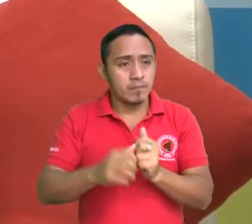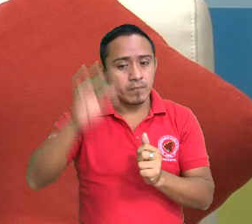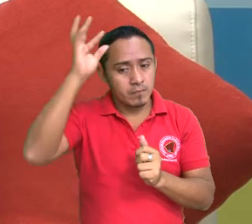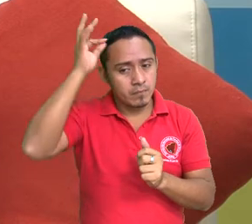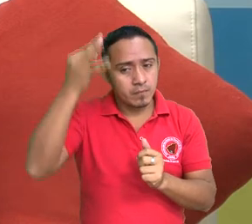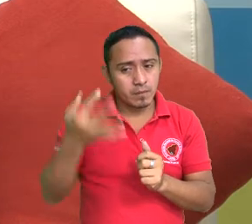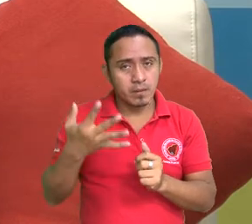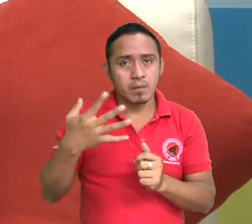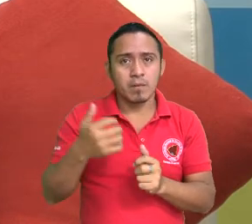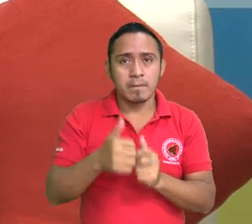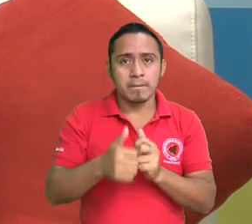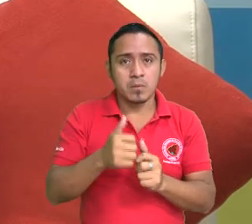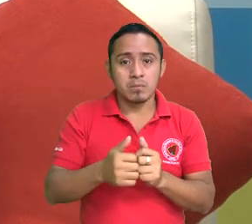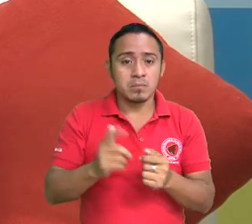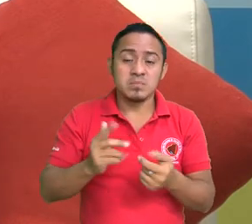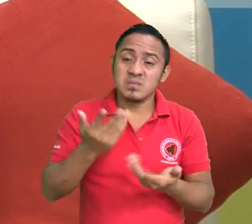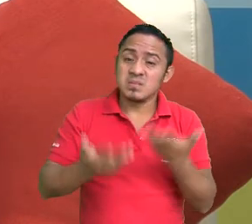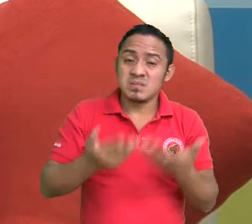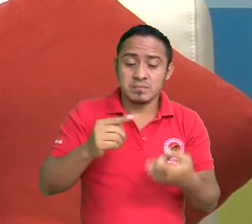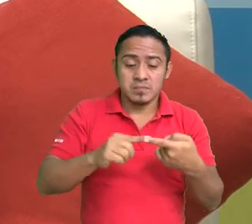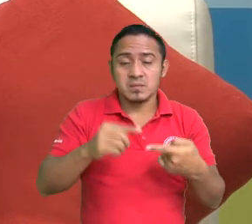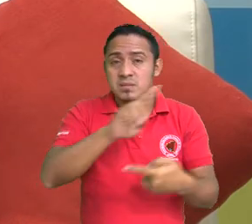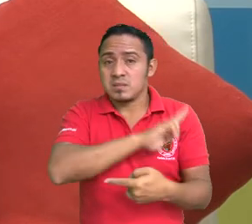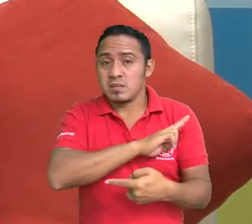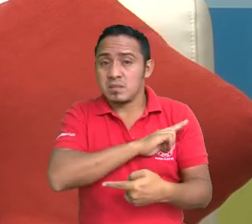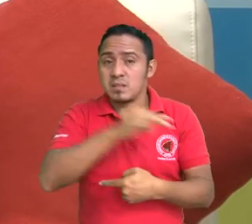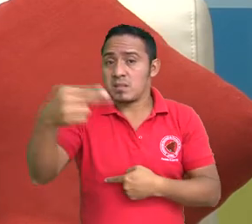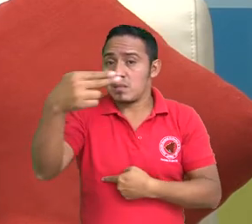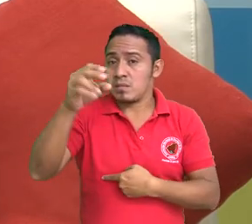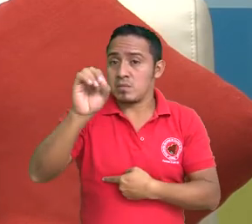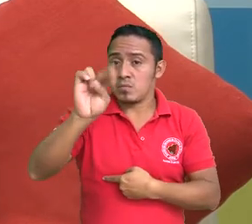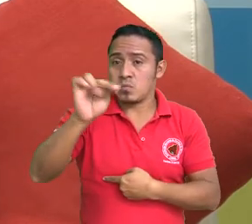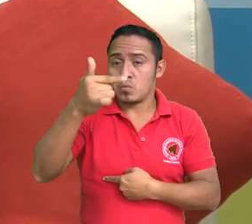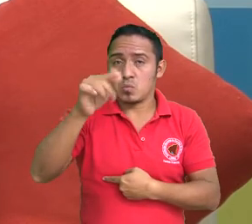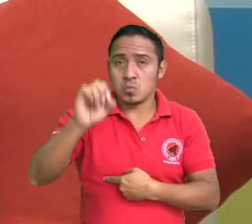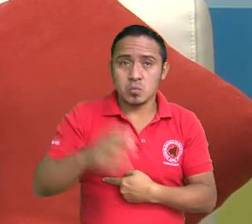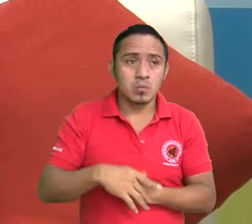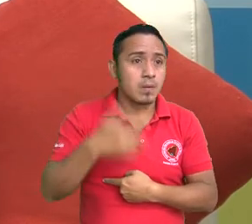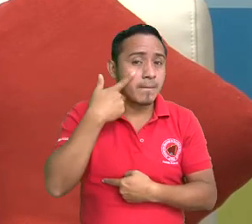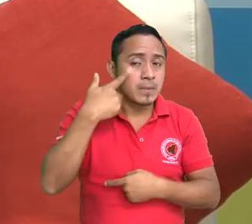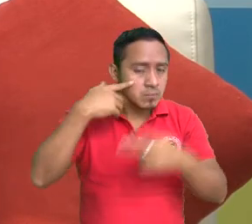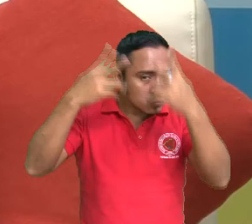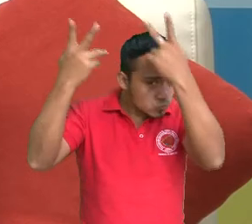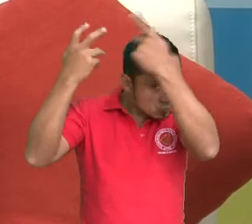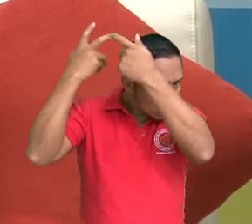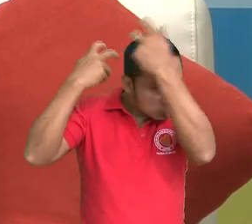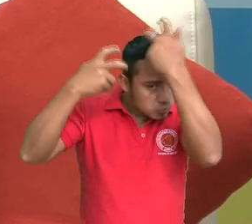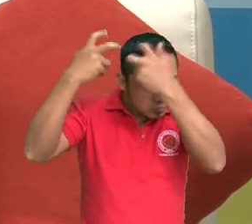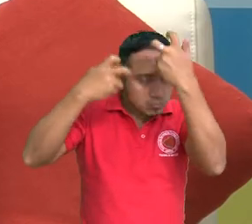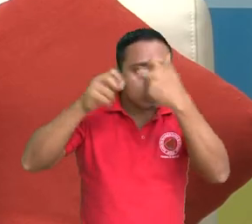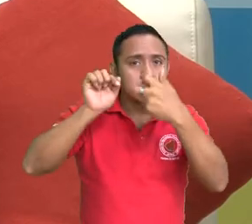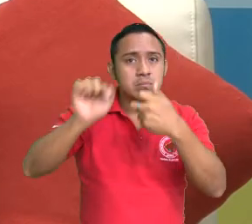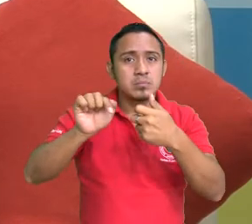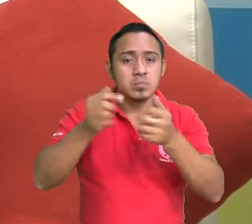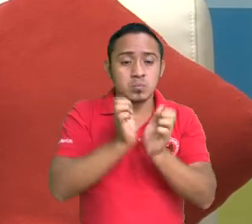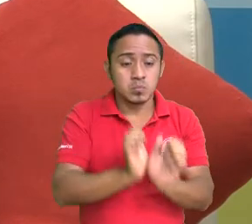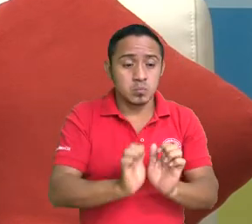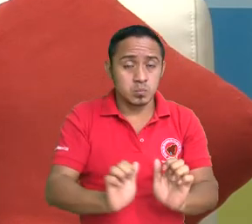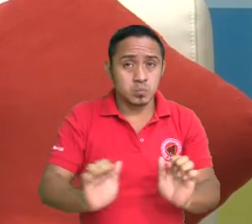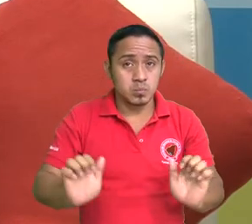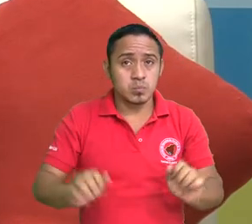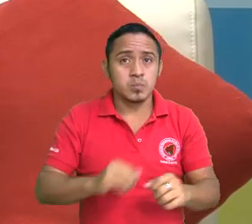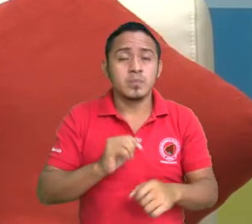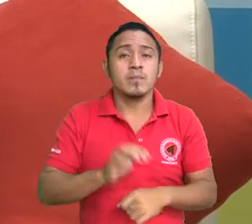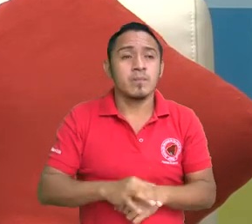pueden ser generadas por hongos, entonces también eso hay que verlo, hay que revisarlo, sobre todo es muy frecuente en niños.